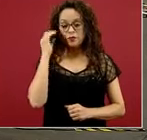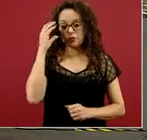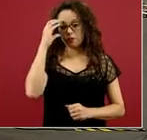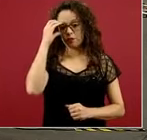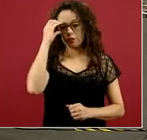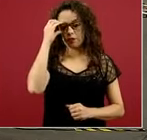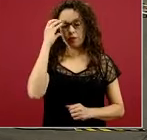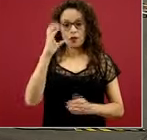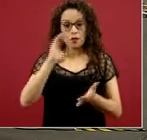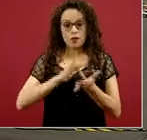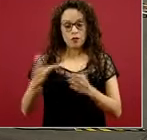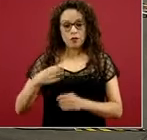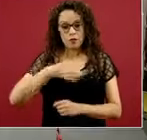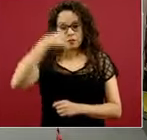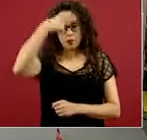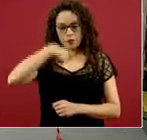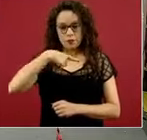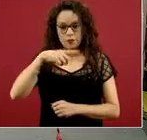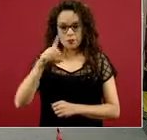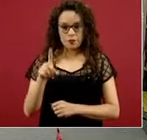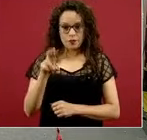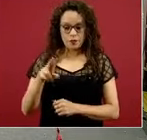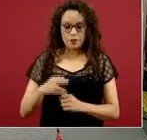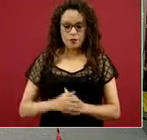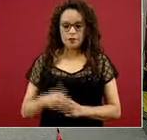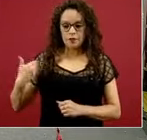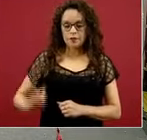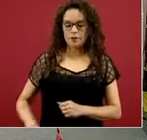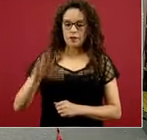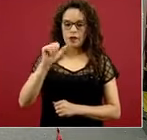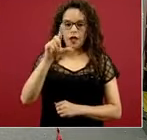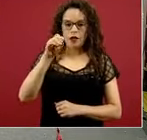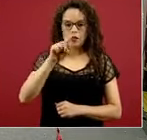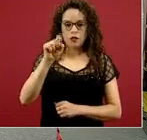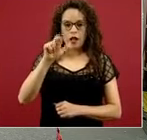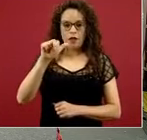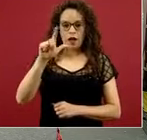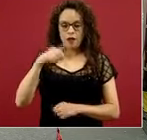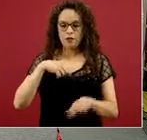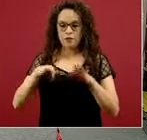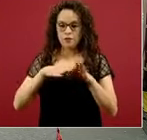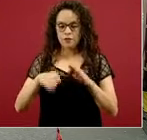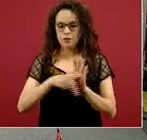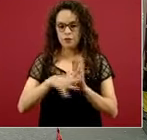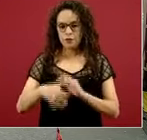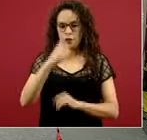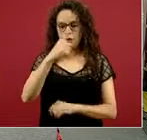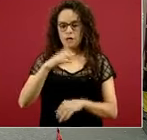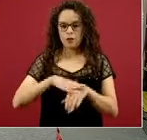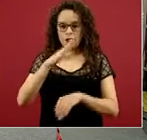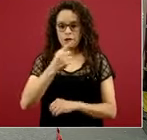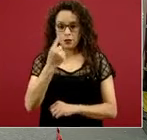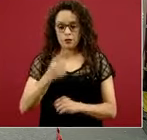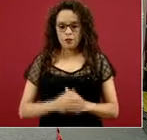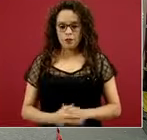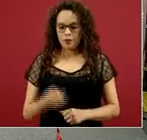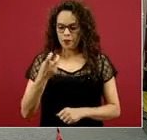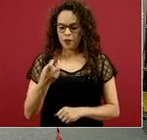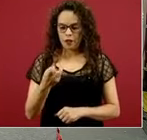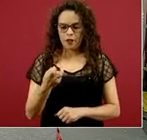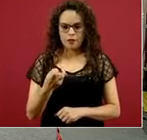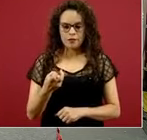Gracias. Buenas noches, doctor. Carlos Zavala, del 1+1. Una pregunta al respecto de las declaraciones que hubo ese fin de semana de